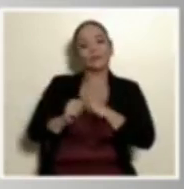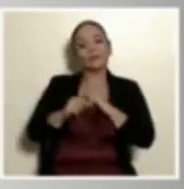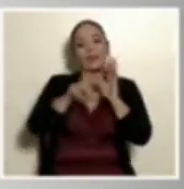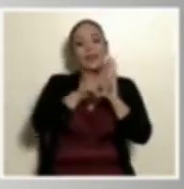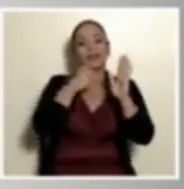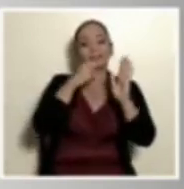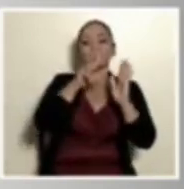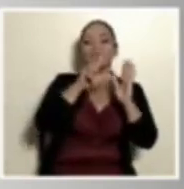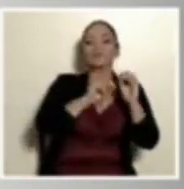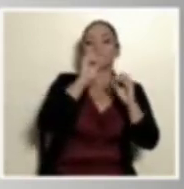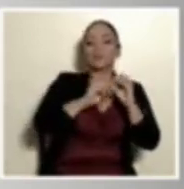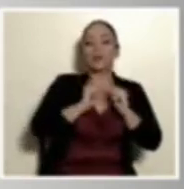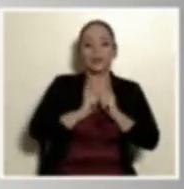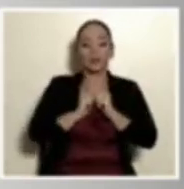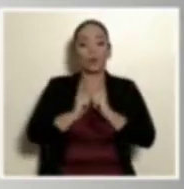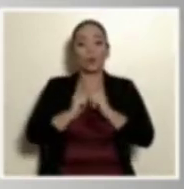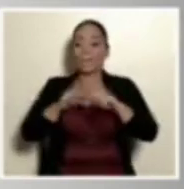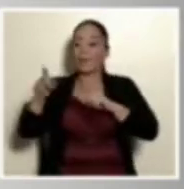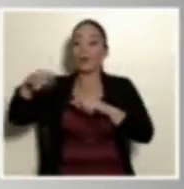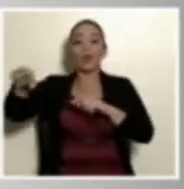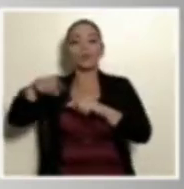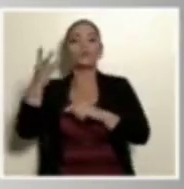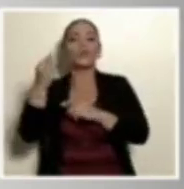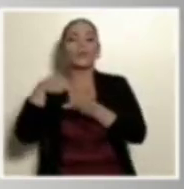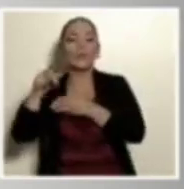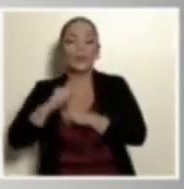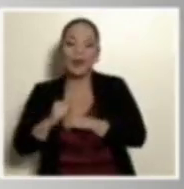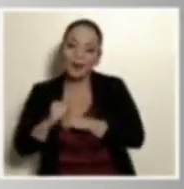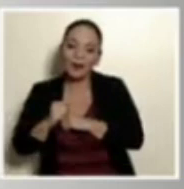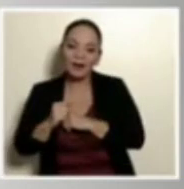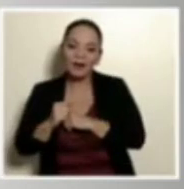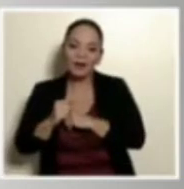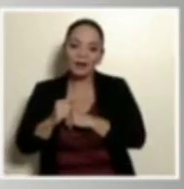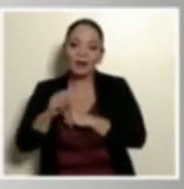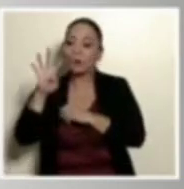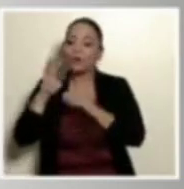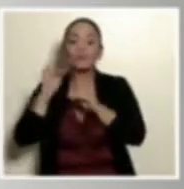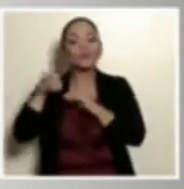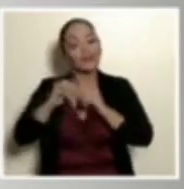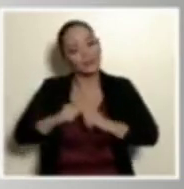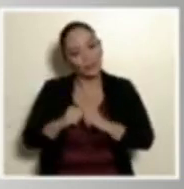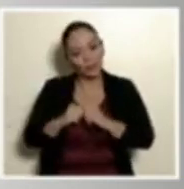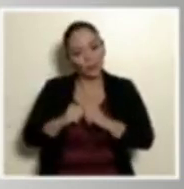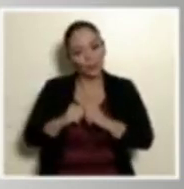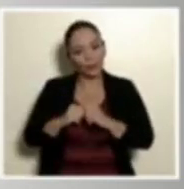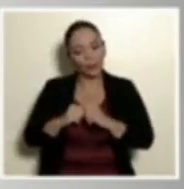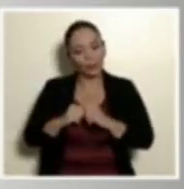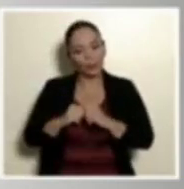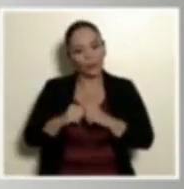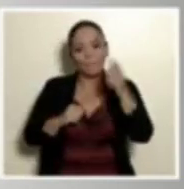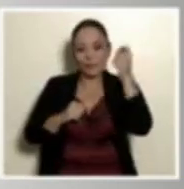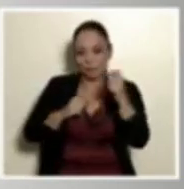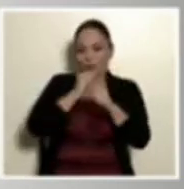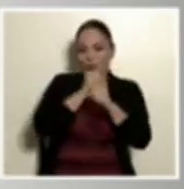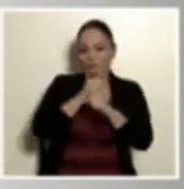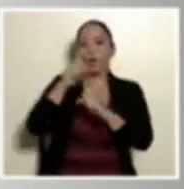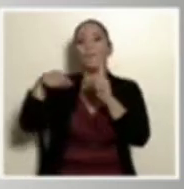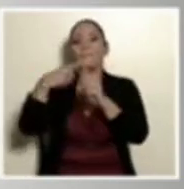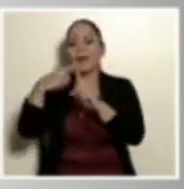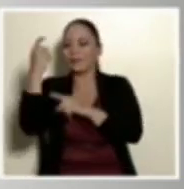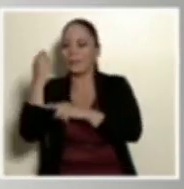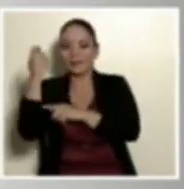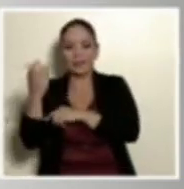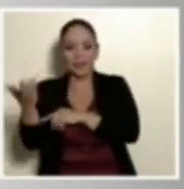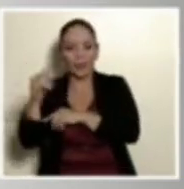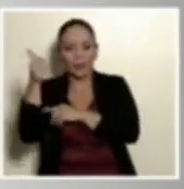por interpretaciones internas hoy se fija en 4%. Adicionalmente a eso, hay un